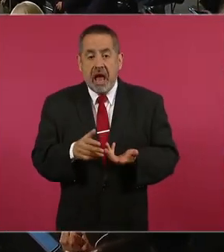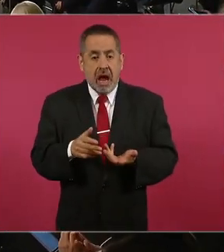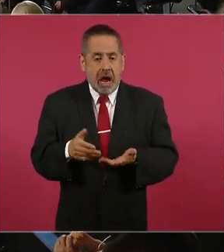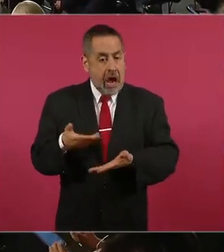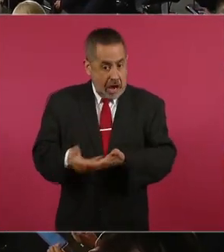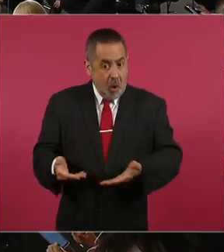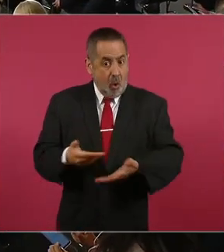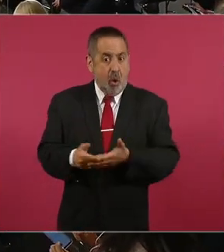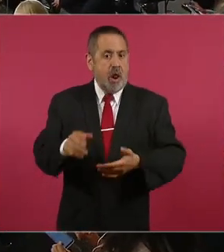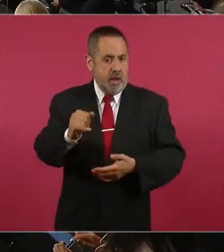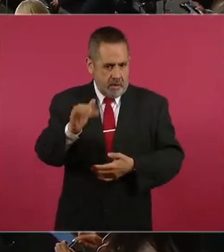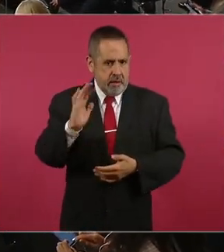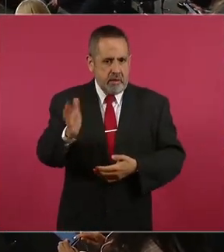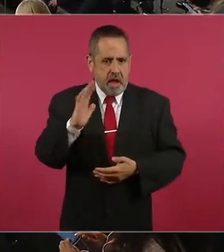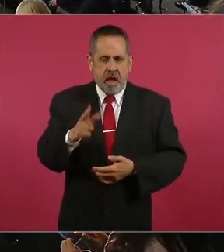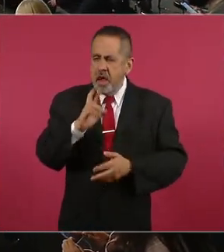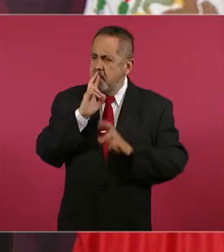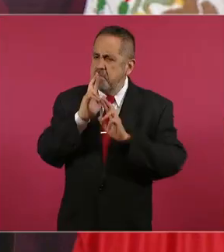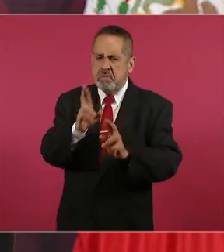afortunadamente. Entonces,